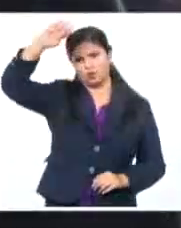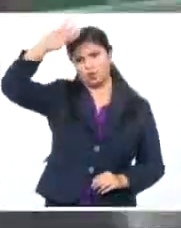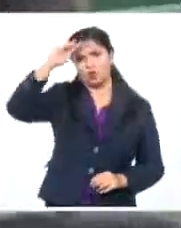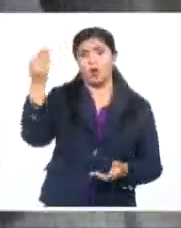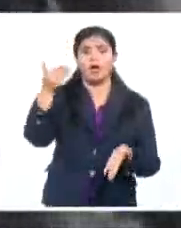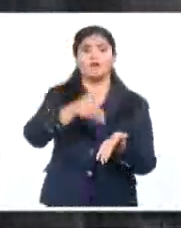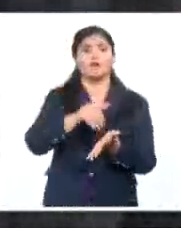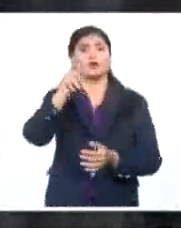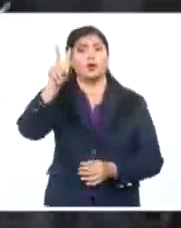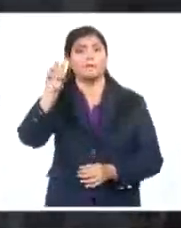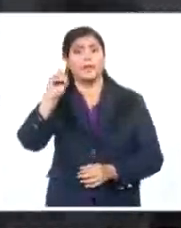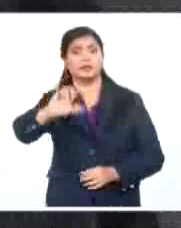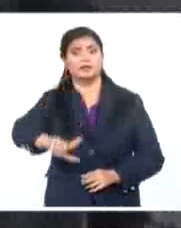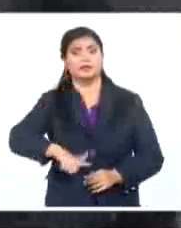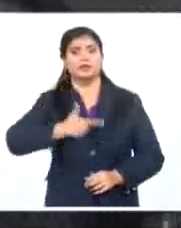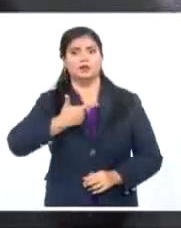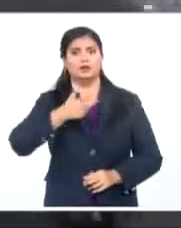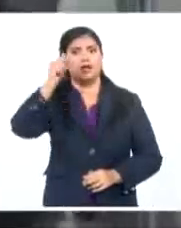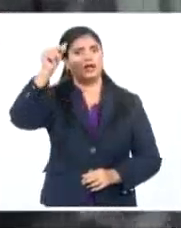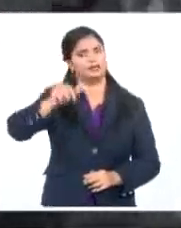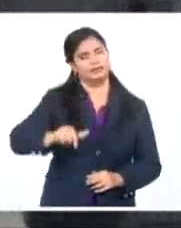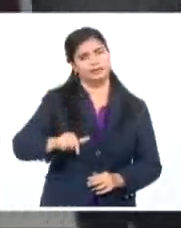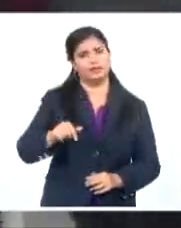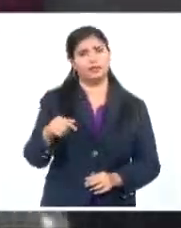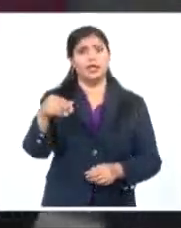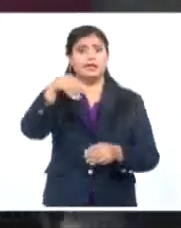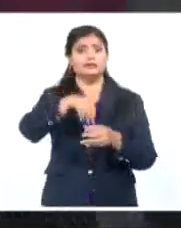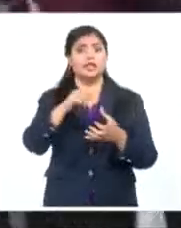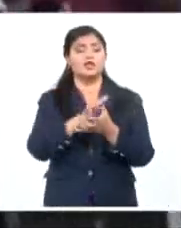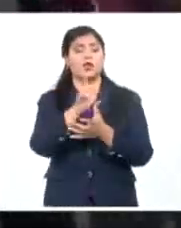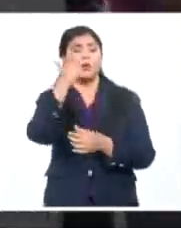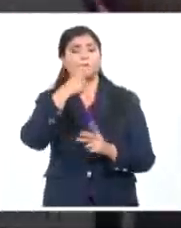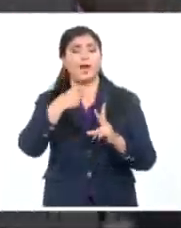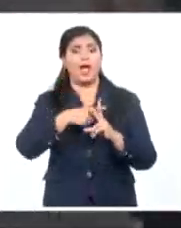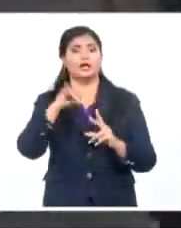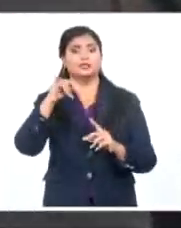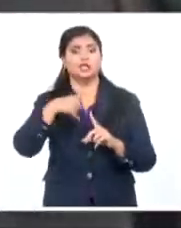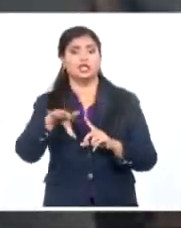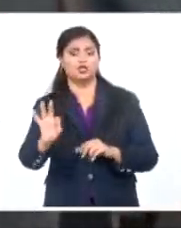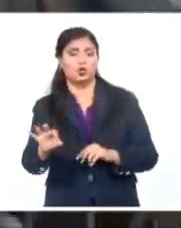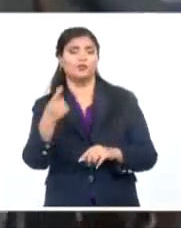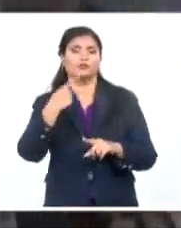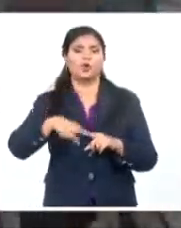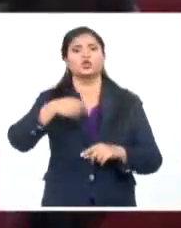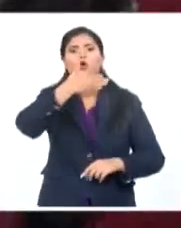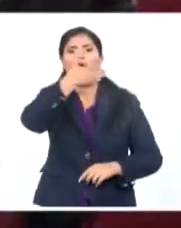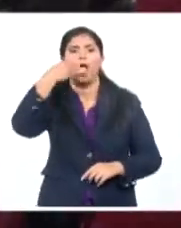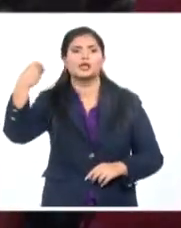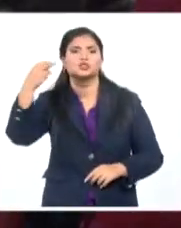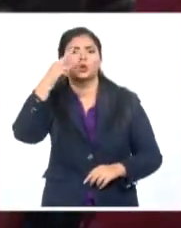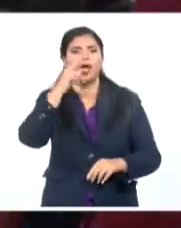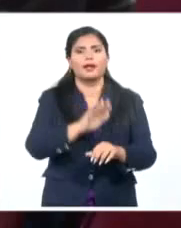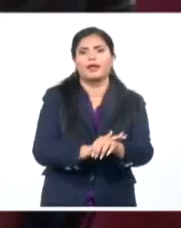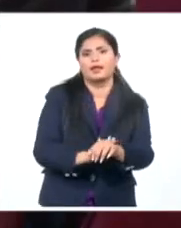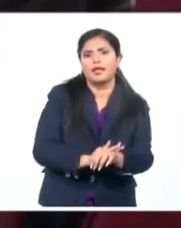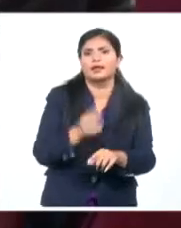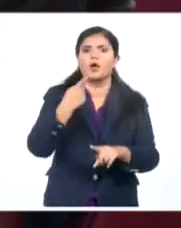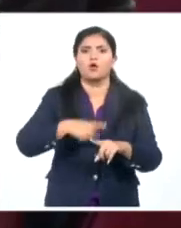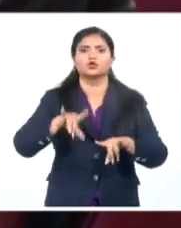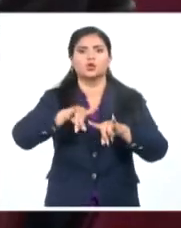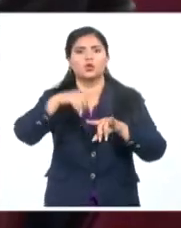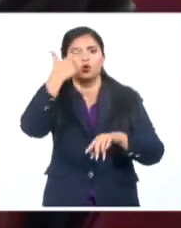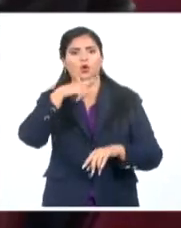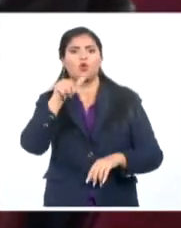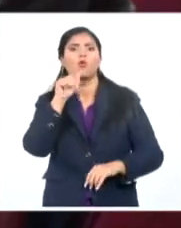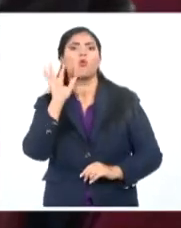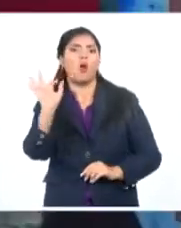de artistas y personalidades entre ellos Mayito Rivera azúcar negra igual do Mendoza además de Defensores de